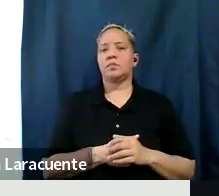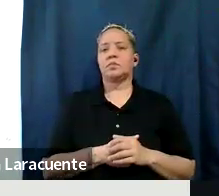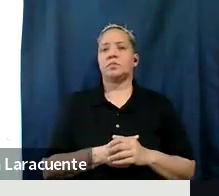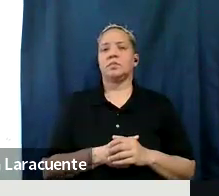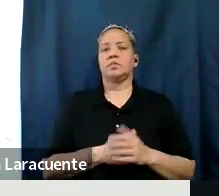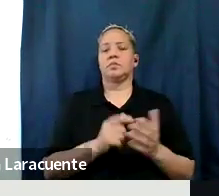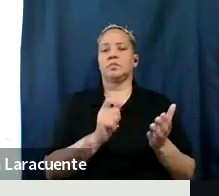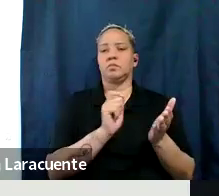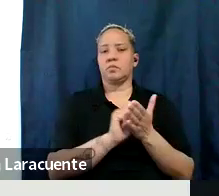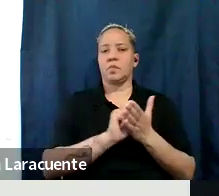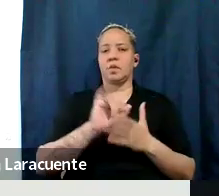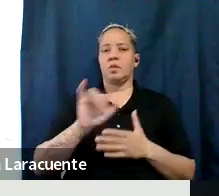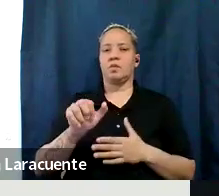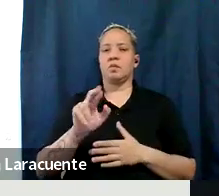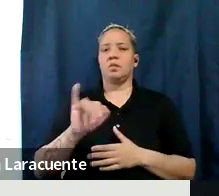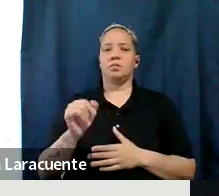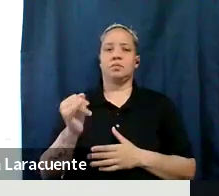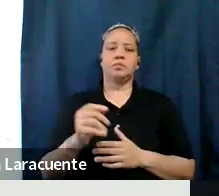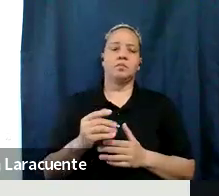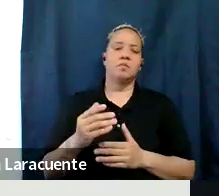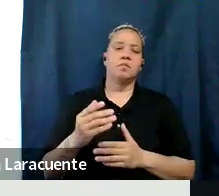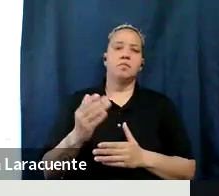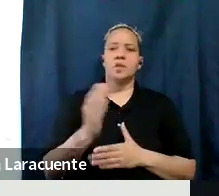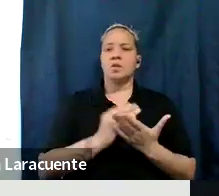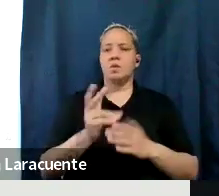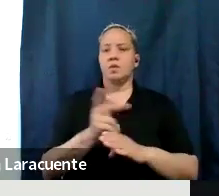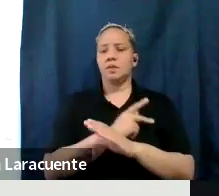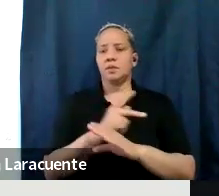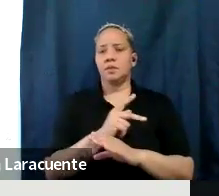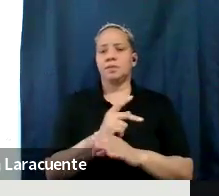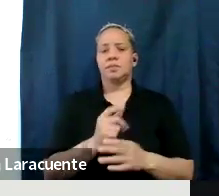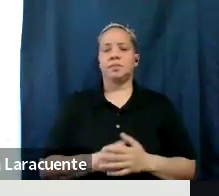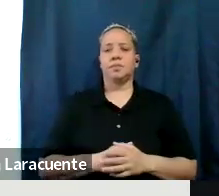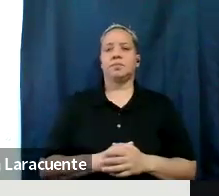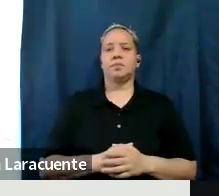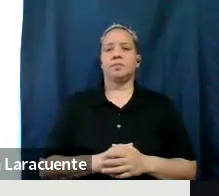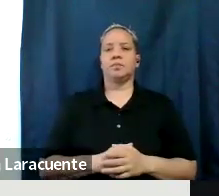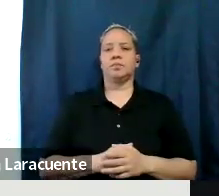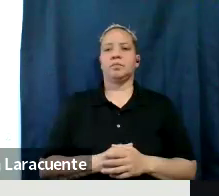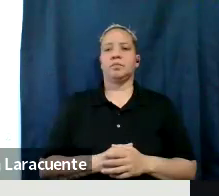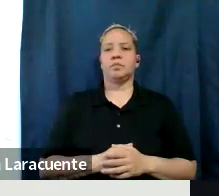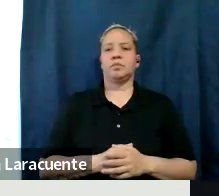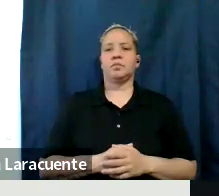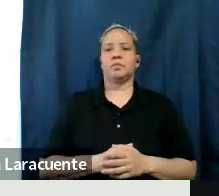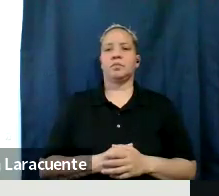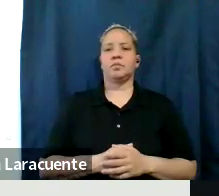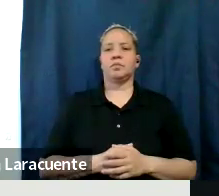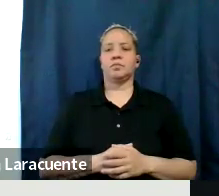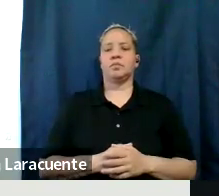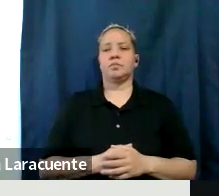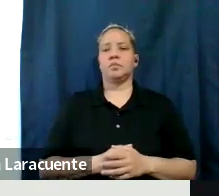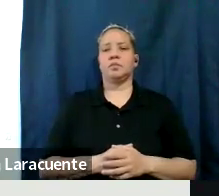escritos de Juan Ramón Jiménez, algunos poemas, en fin, y